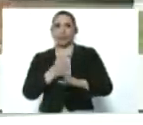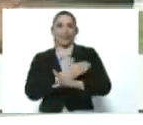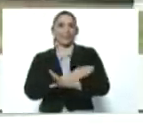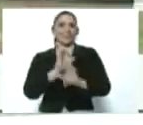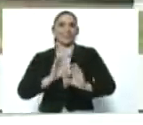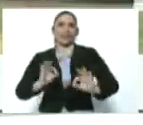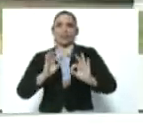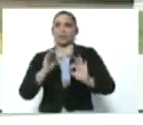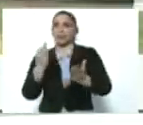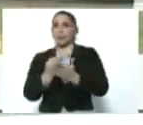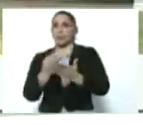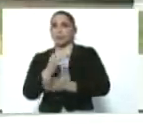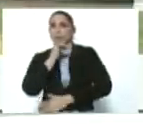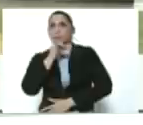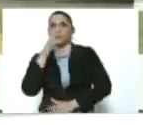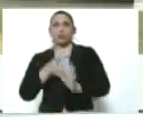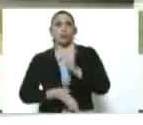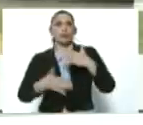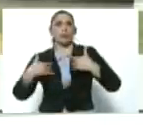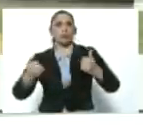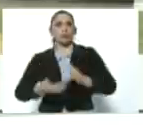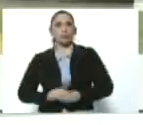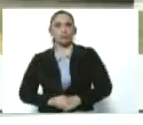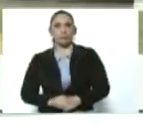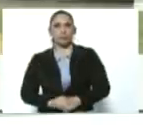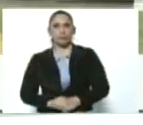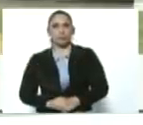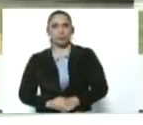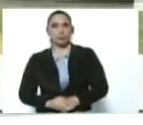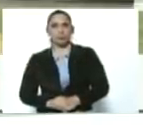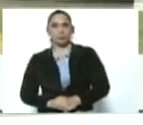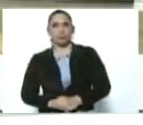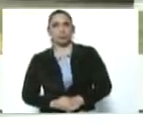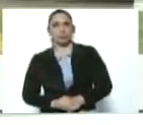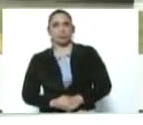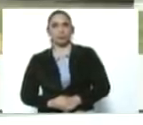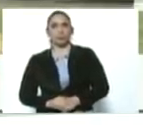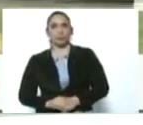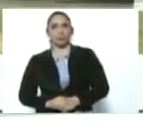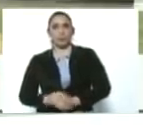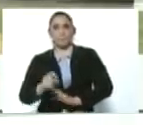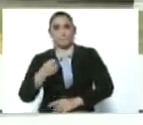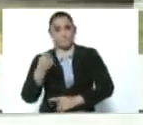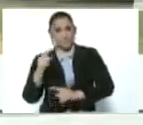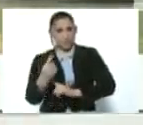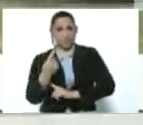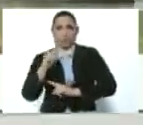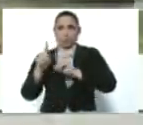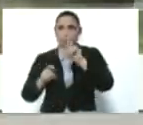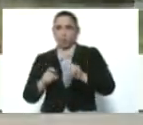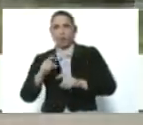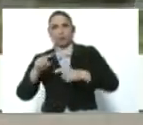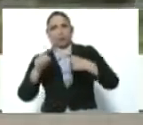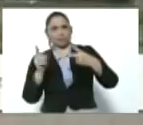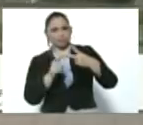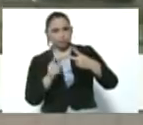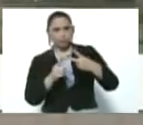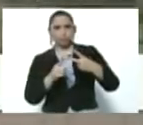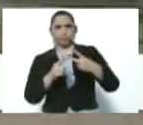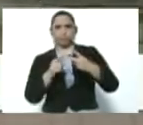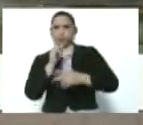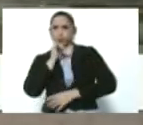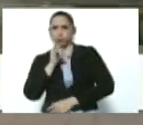siempre el reporte de salud primero tengo la encuesta tengo el reporte quiero hacer